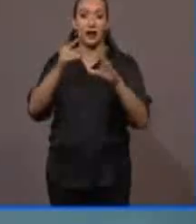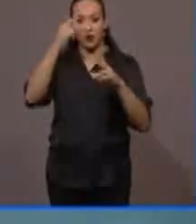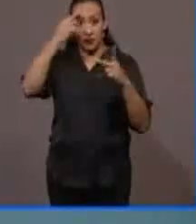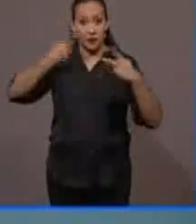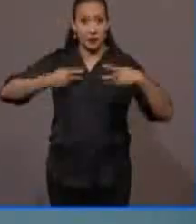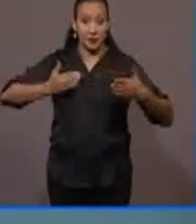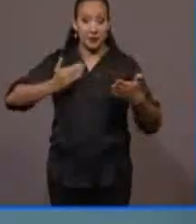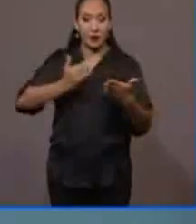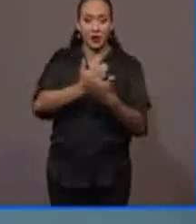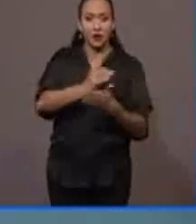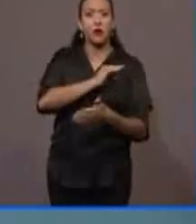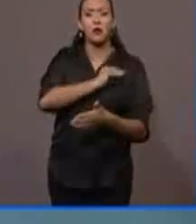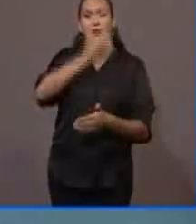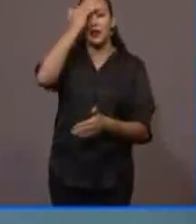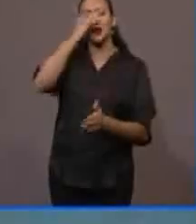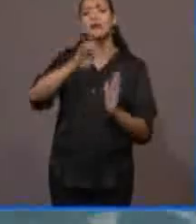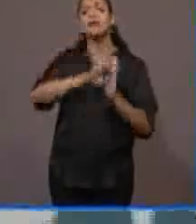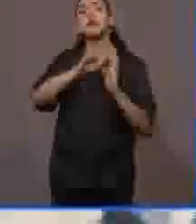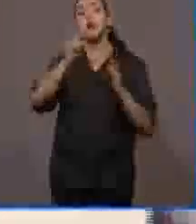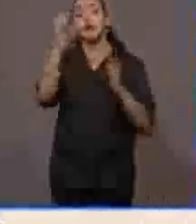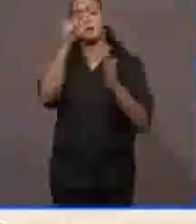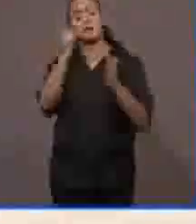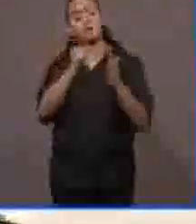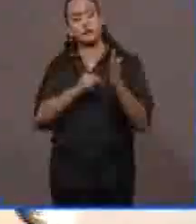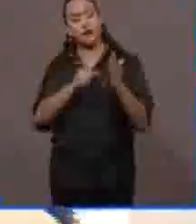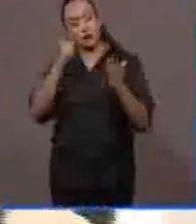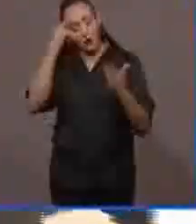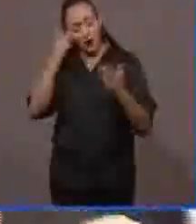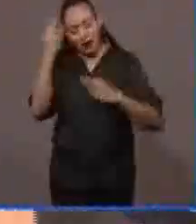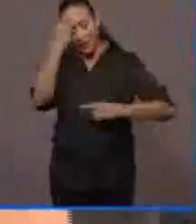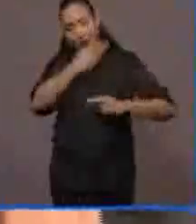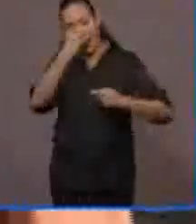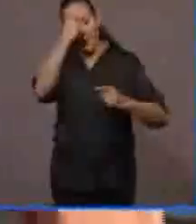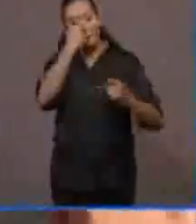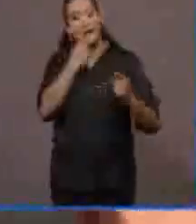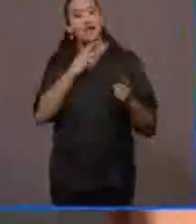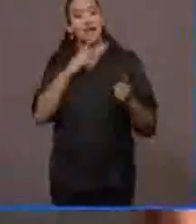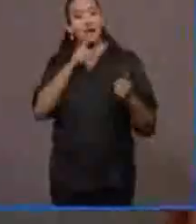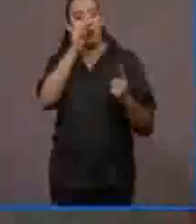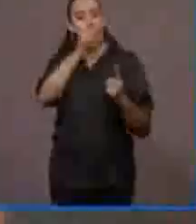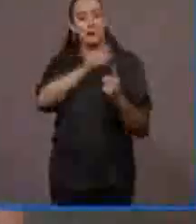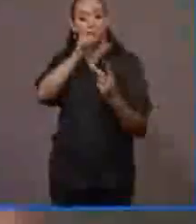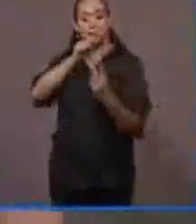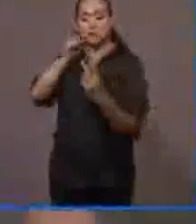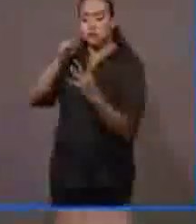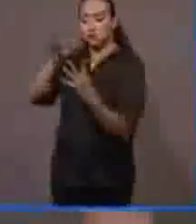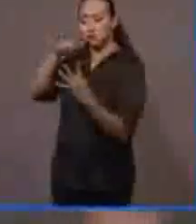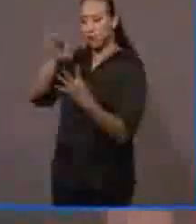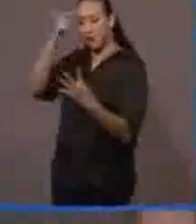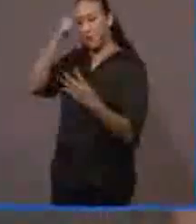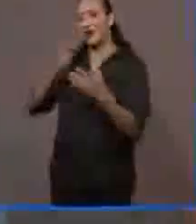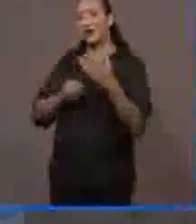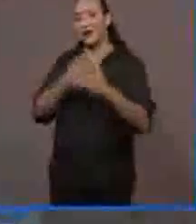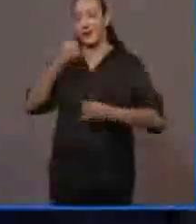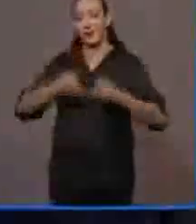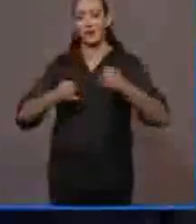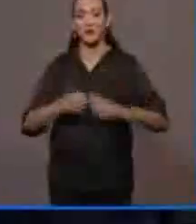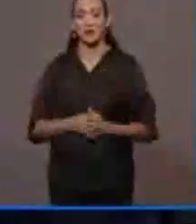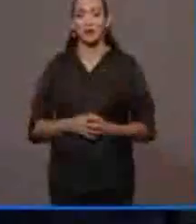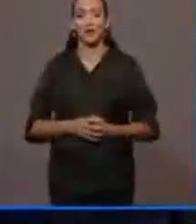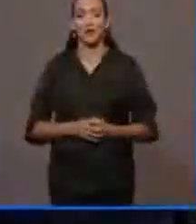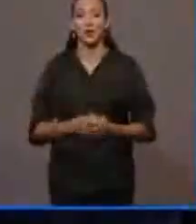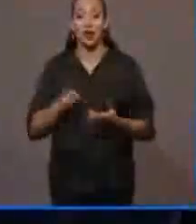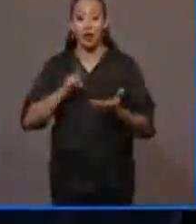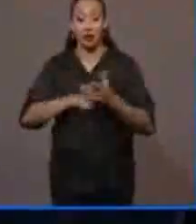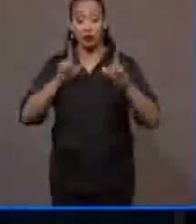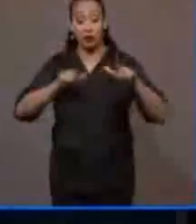la ciudadanía sobre criterios que pueden tomar en cuenta para analizar los perfiles de las personas candidatas al Poder Judicial. Los